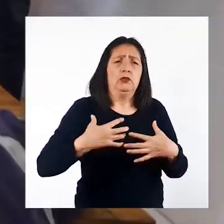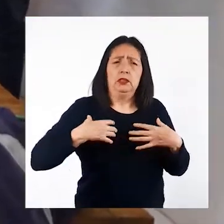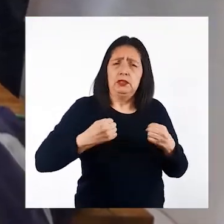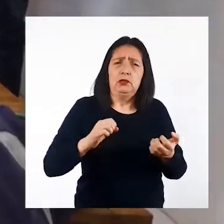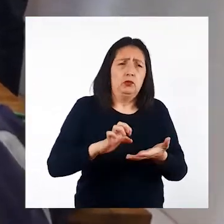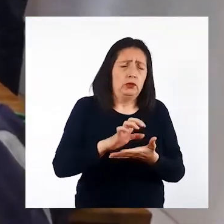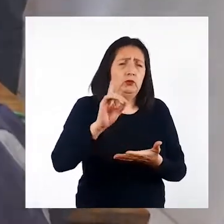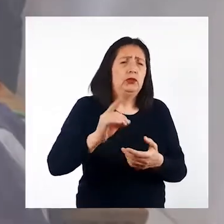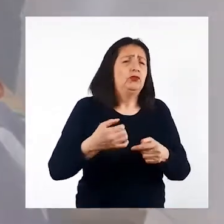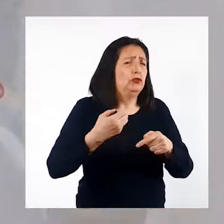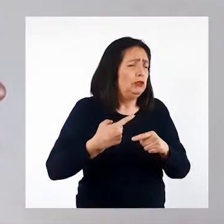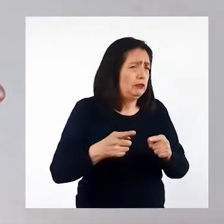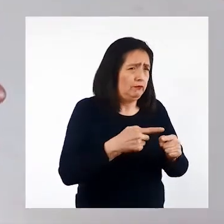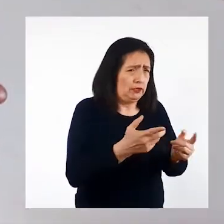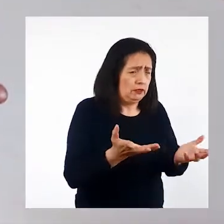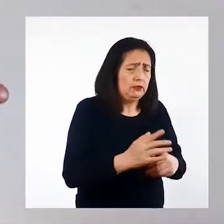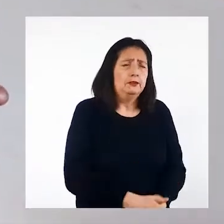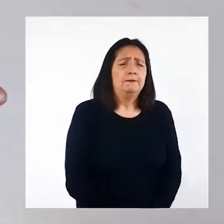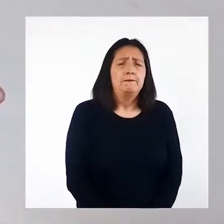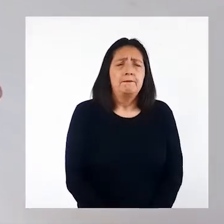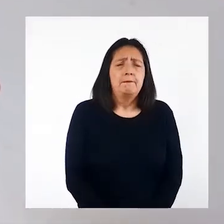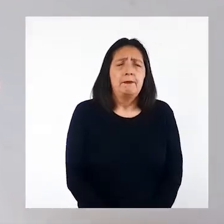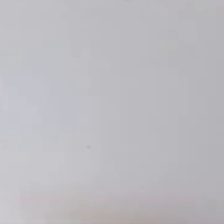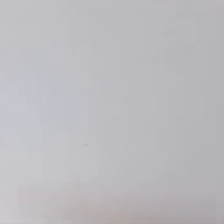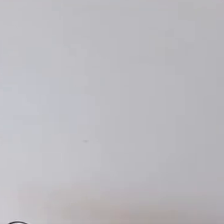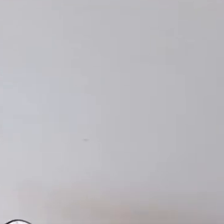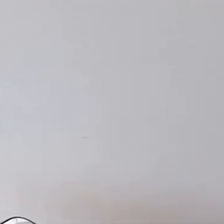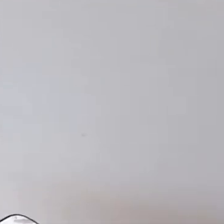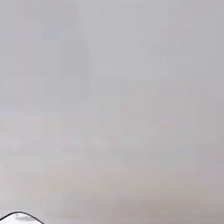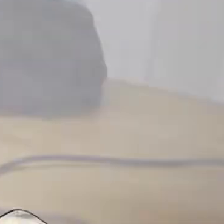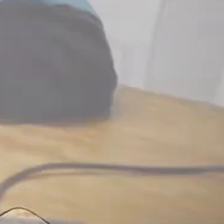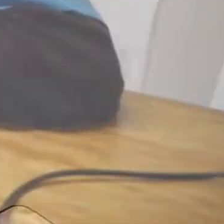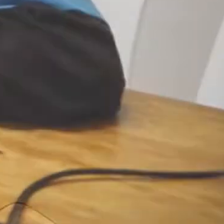salud, educación y otros.